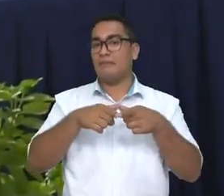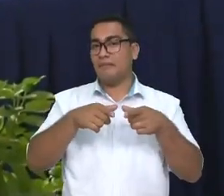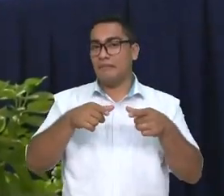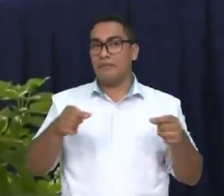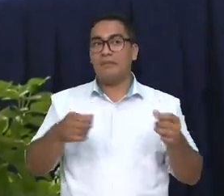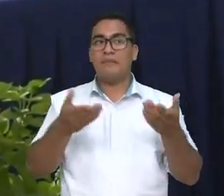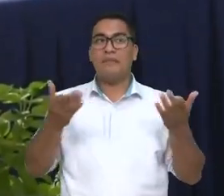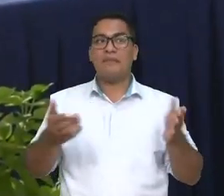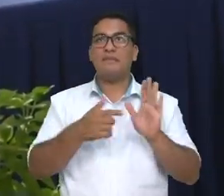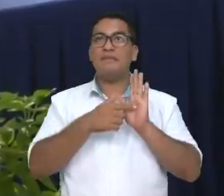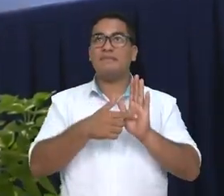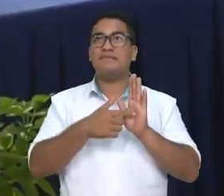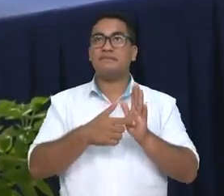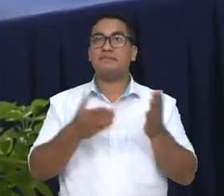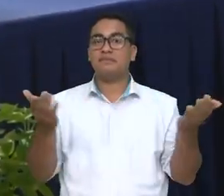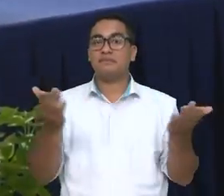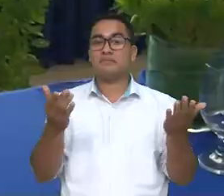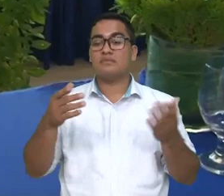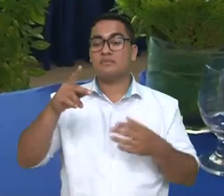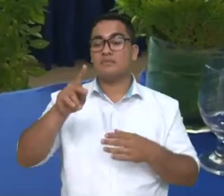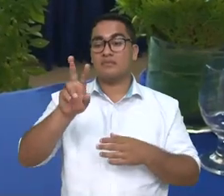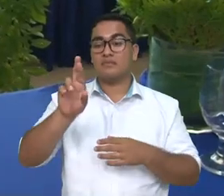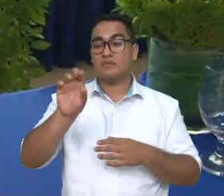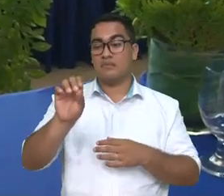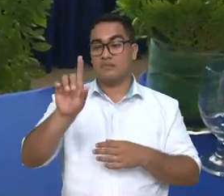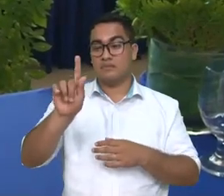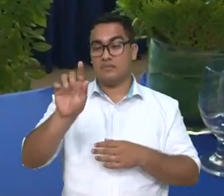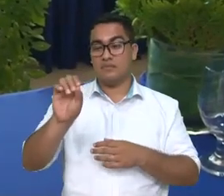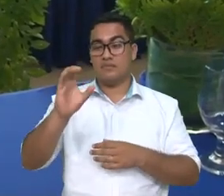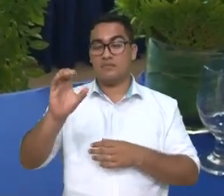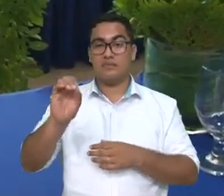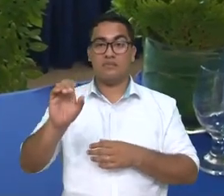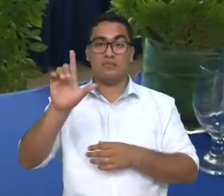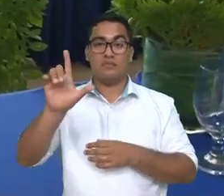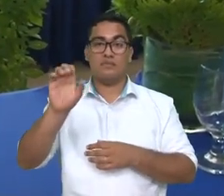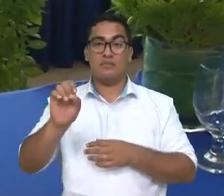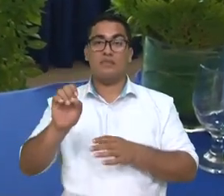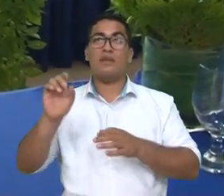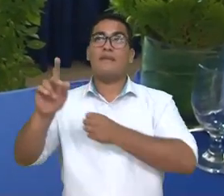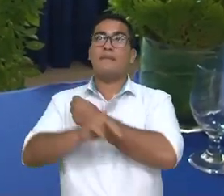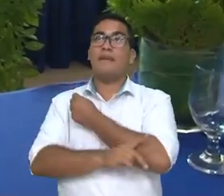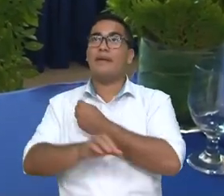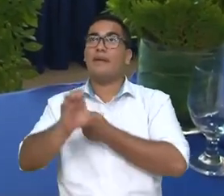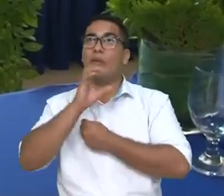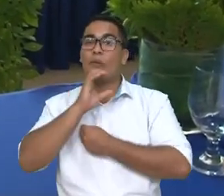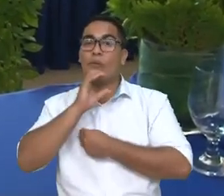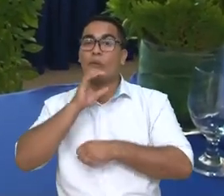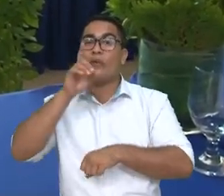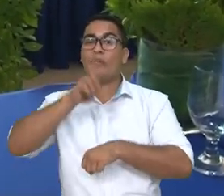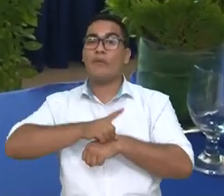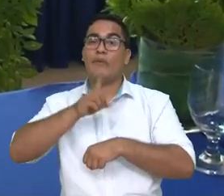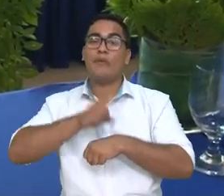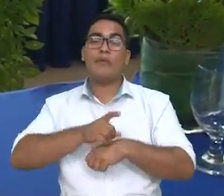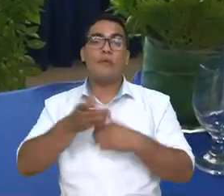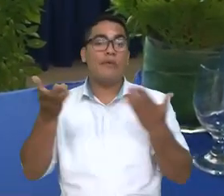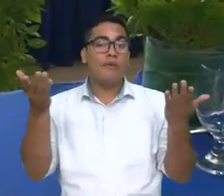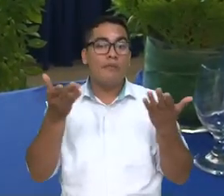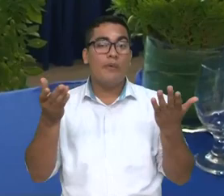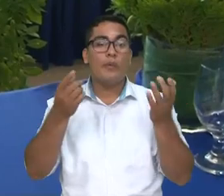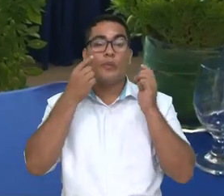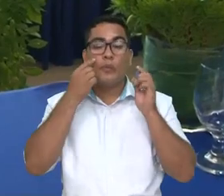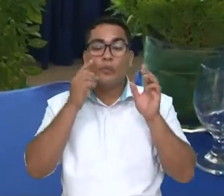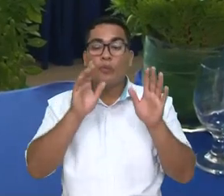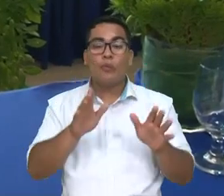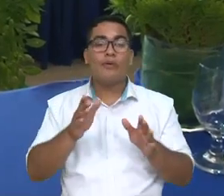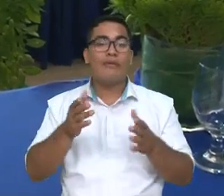presentar un protocolo con el que la hermana República de Cuba, los médicos cubanos, han combatido